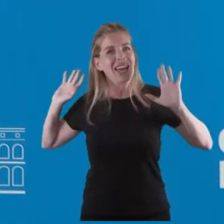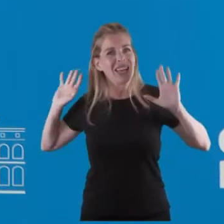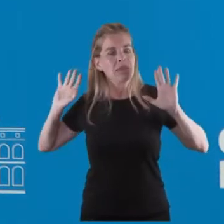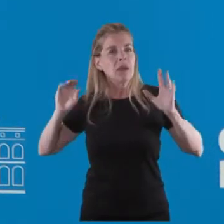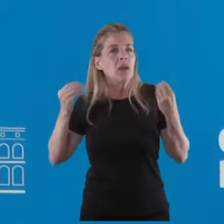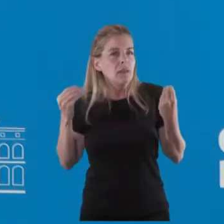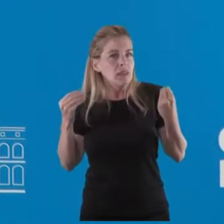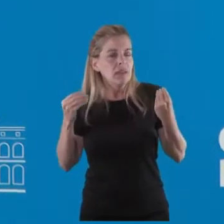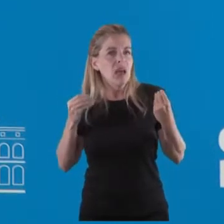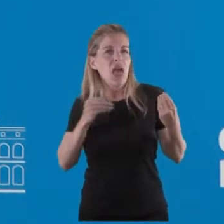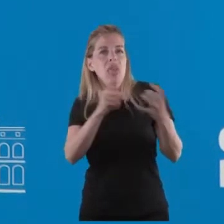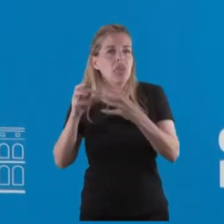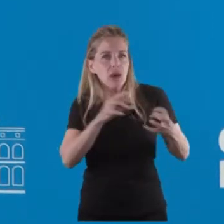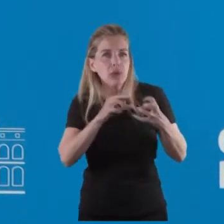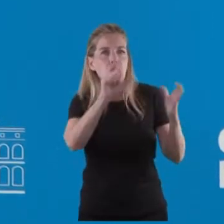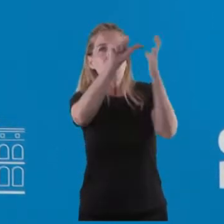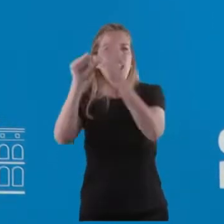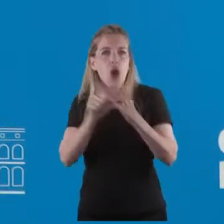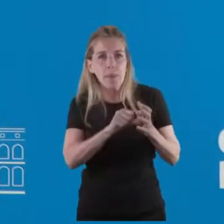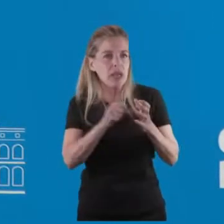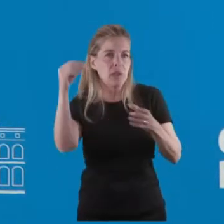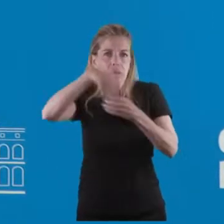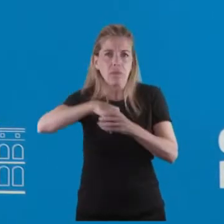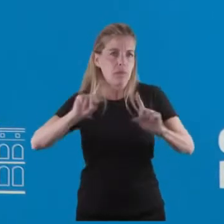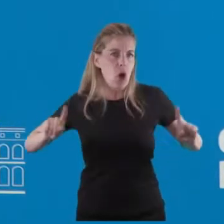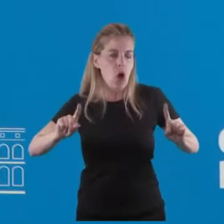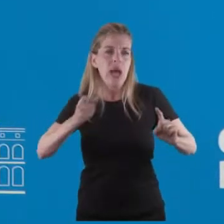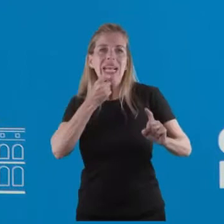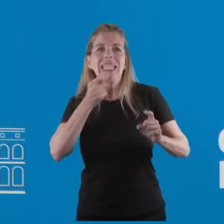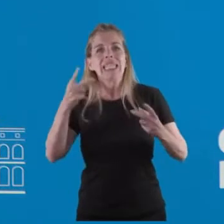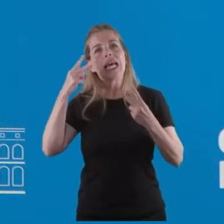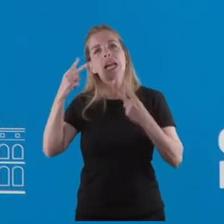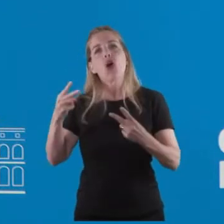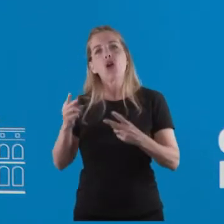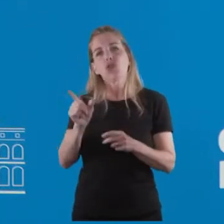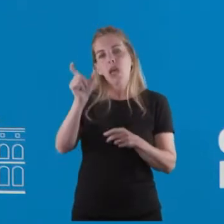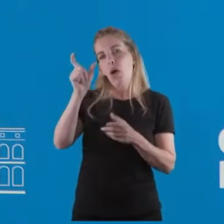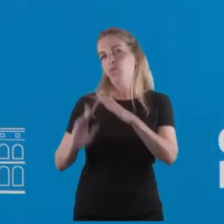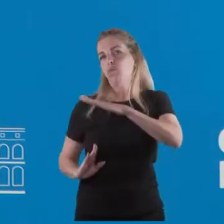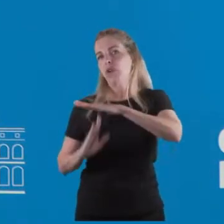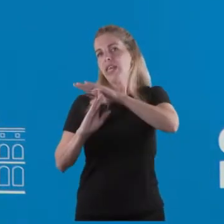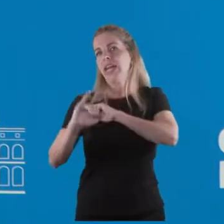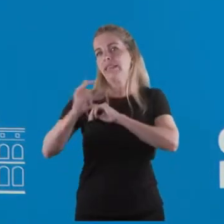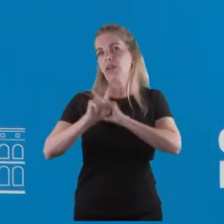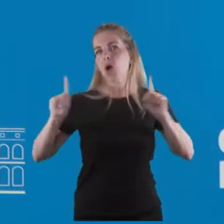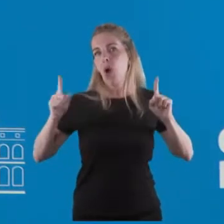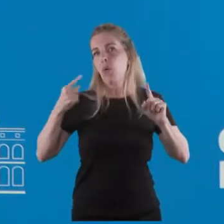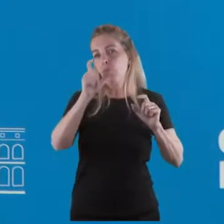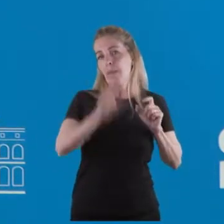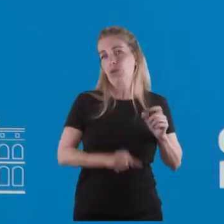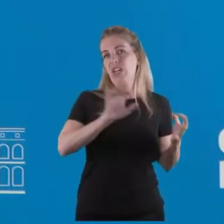de los países este si se hace o no se hace un reconocimiento a un líder internacional cuando uno llega a ese país